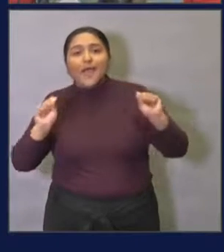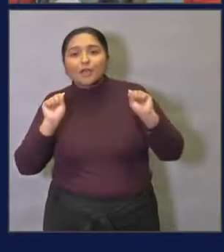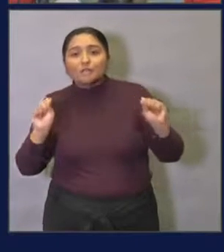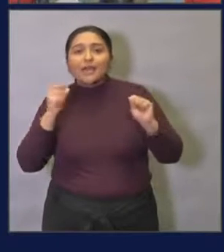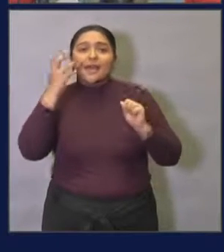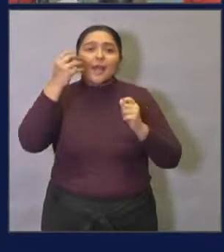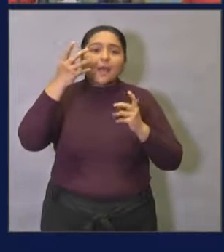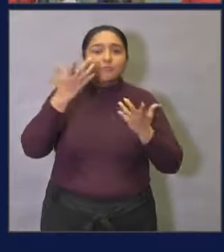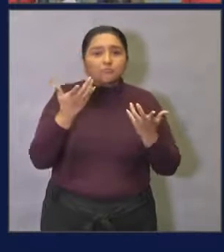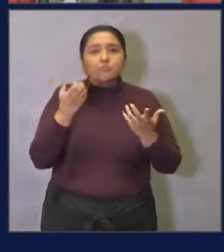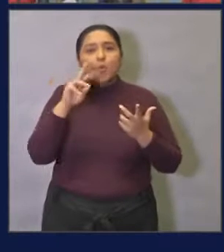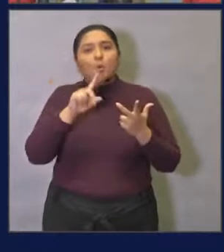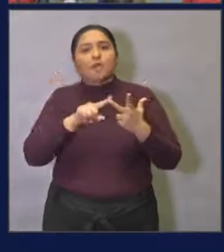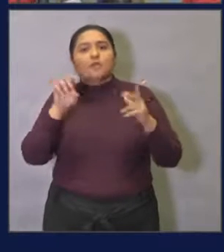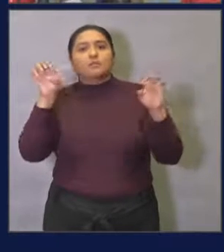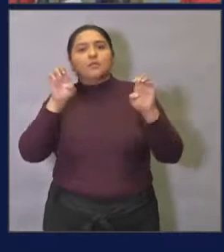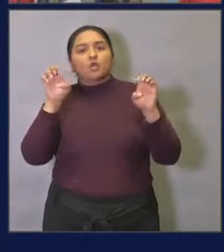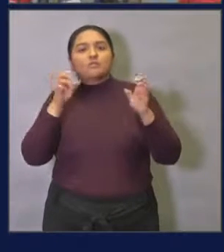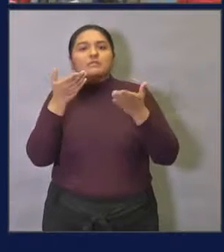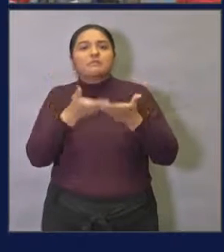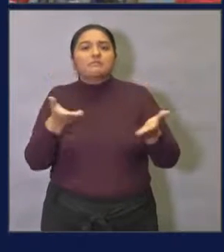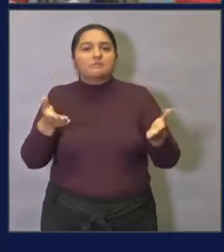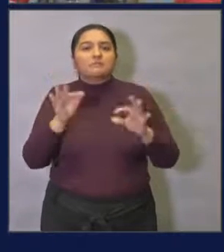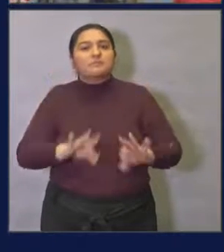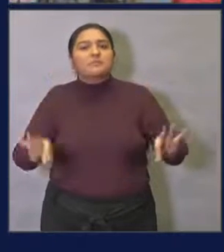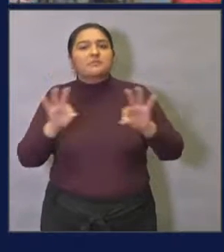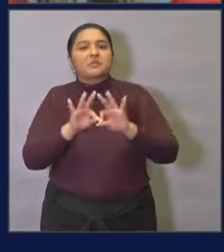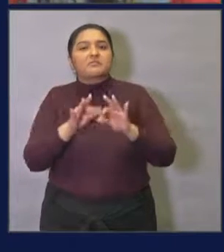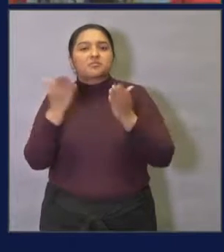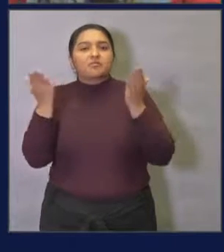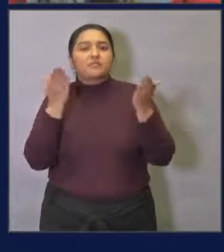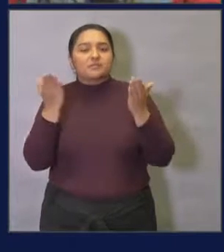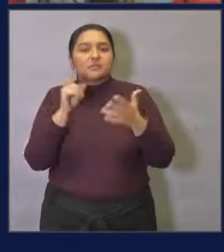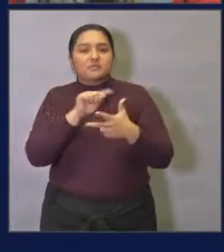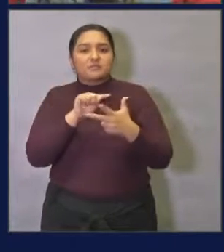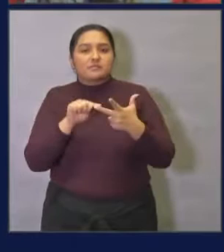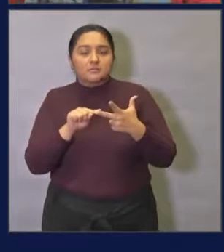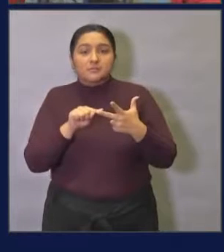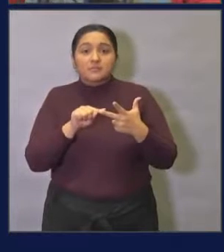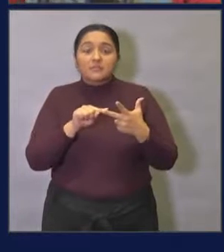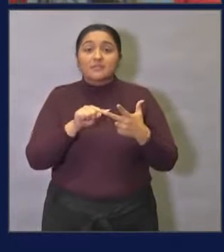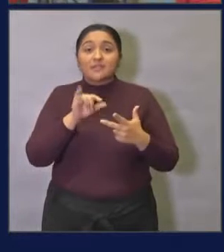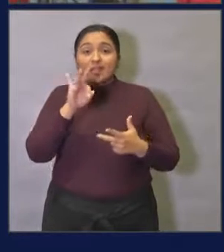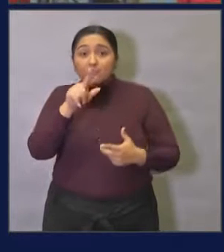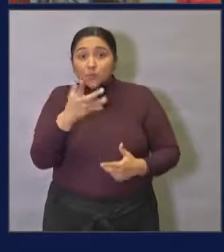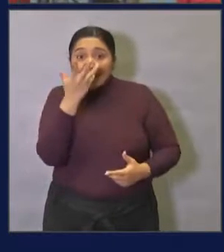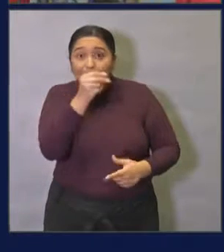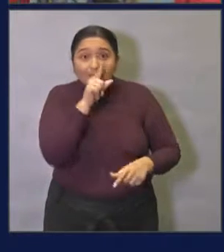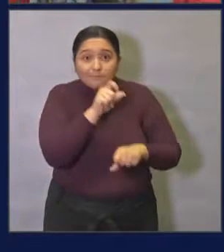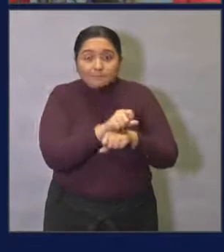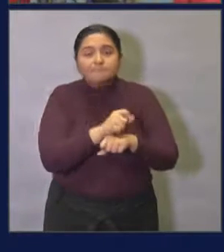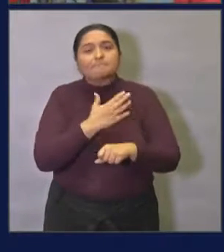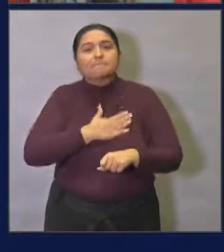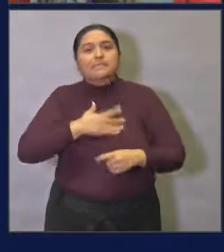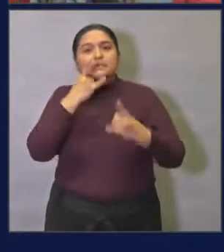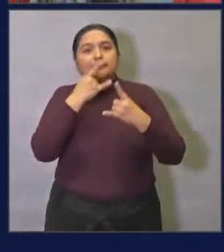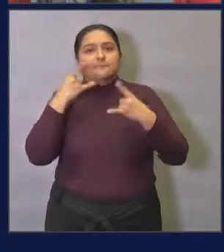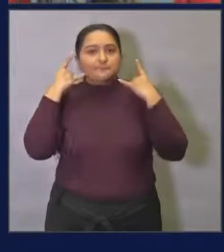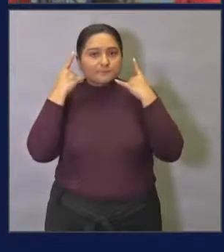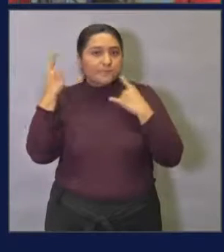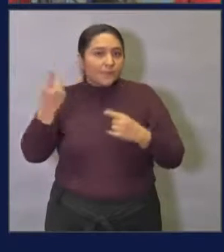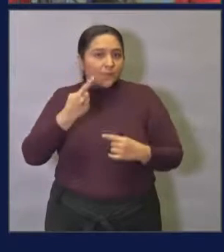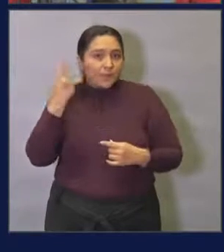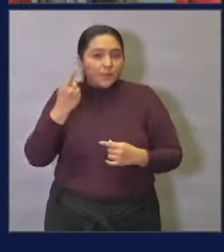servicios esenciales. Cuando deba salir de su casa, siempre use su cubierta para la cara y